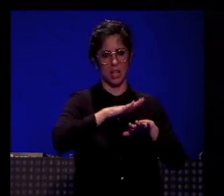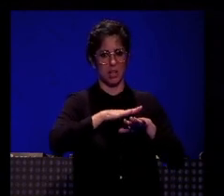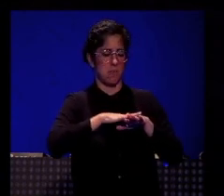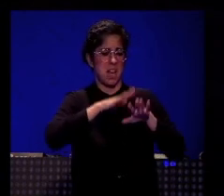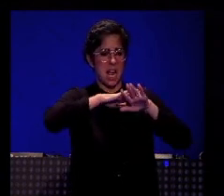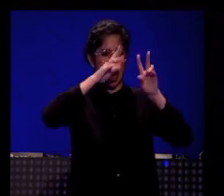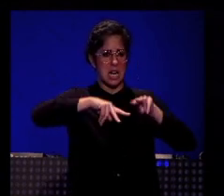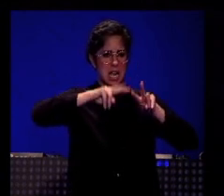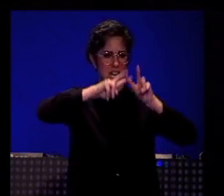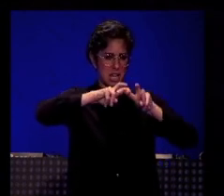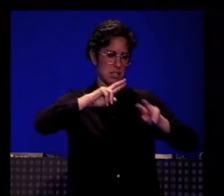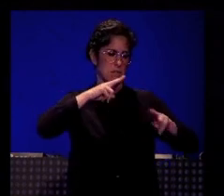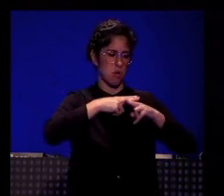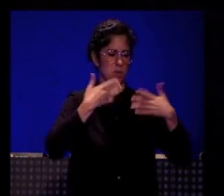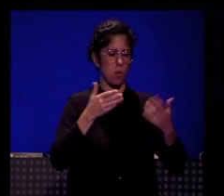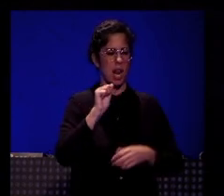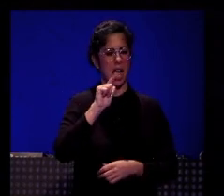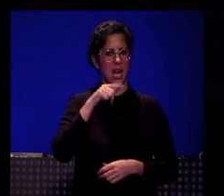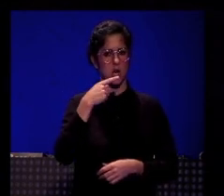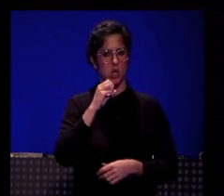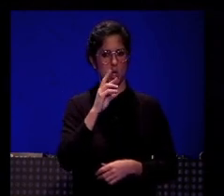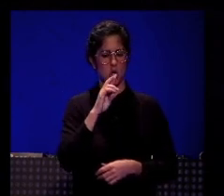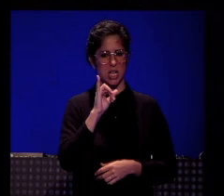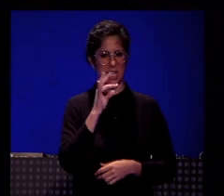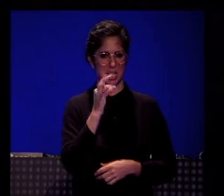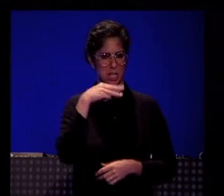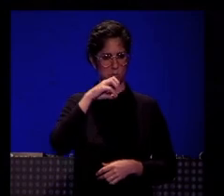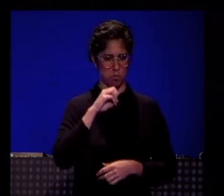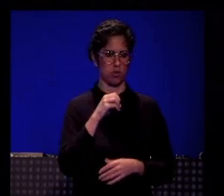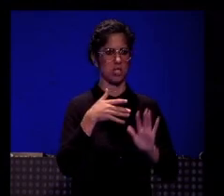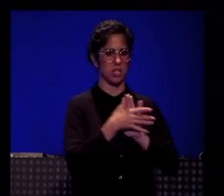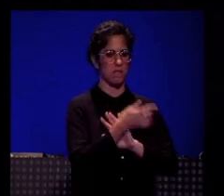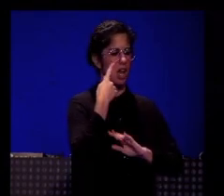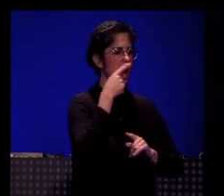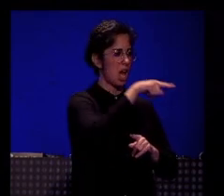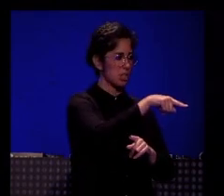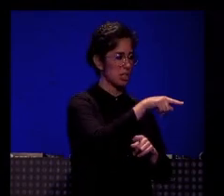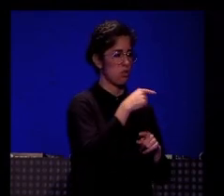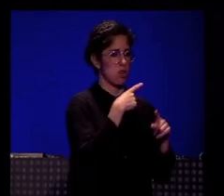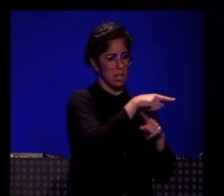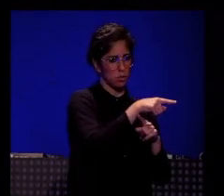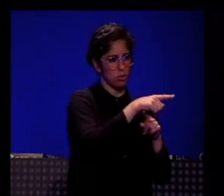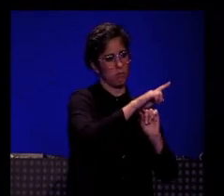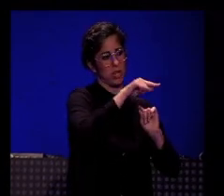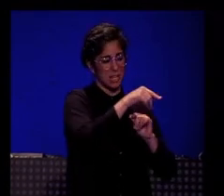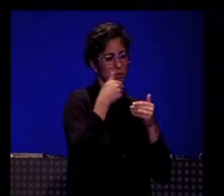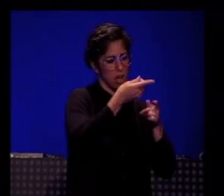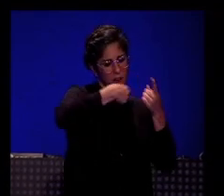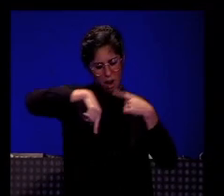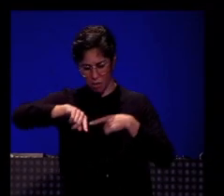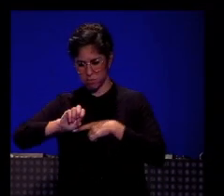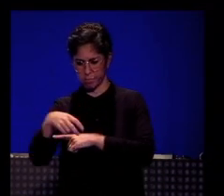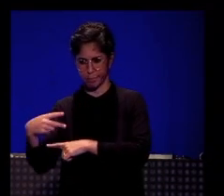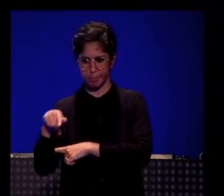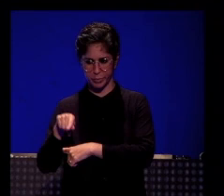de ser una serie de pasos que en función de una entrada ha dado un resultado vale este es una extracción de cómo